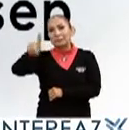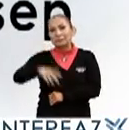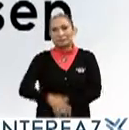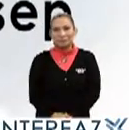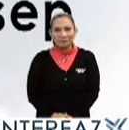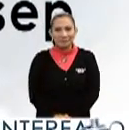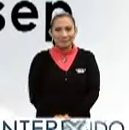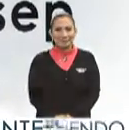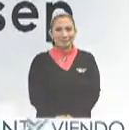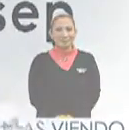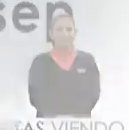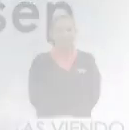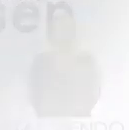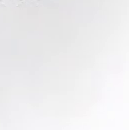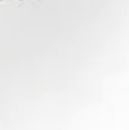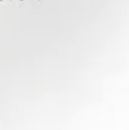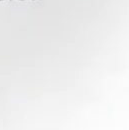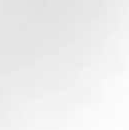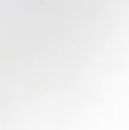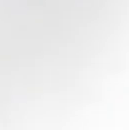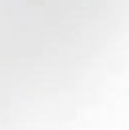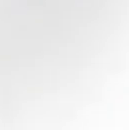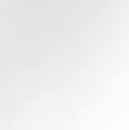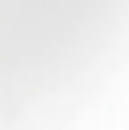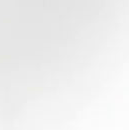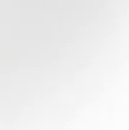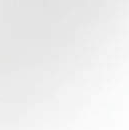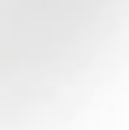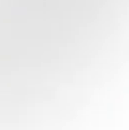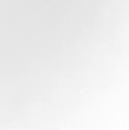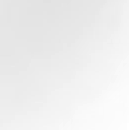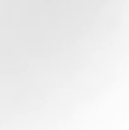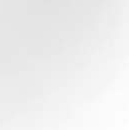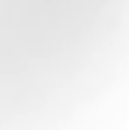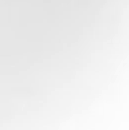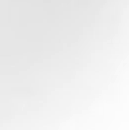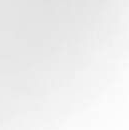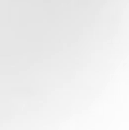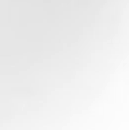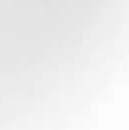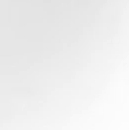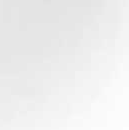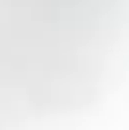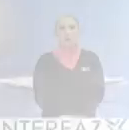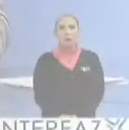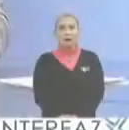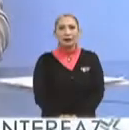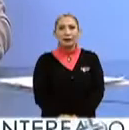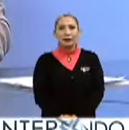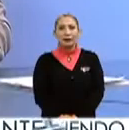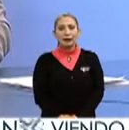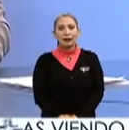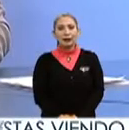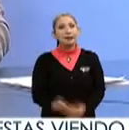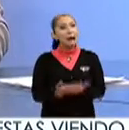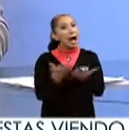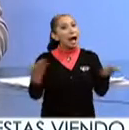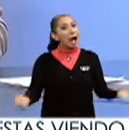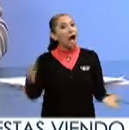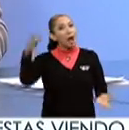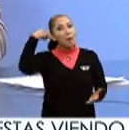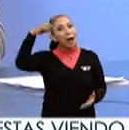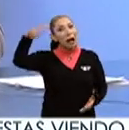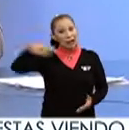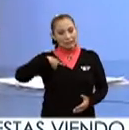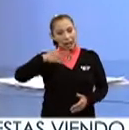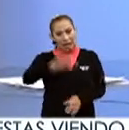www.gov.mx/CEP. Vámonos hasta